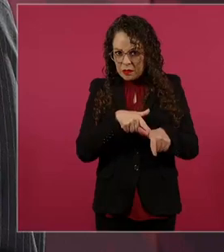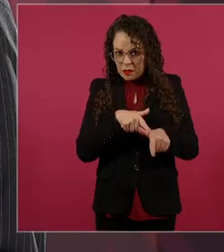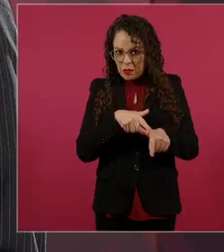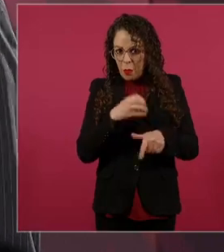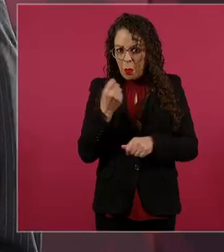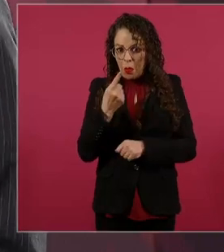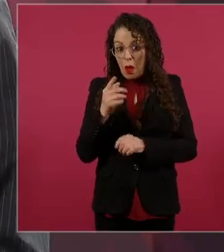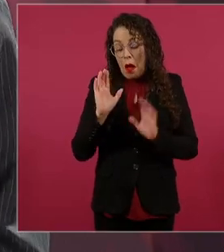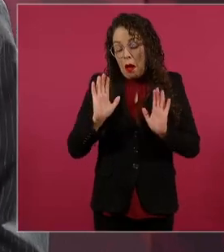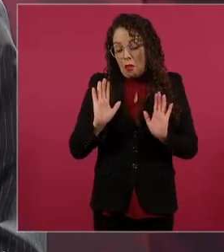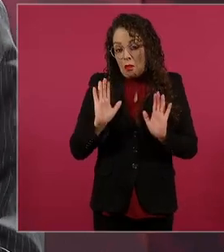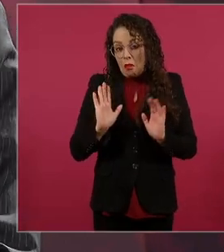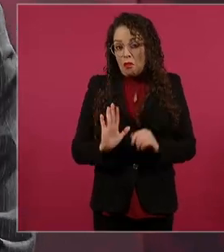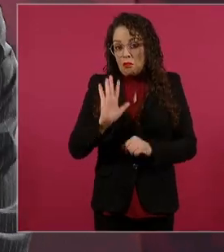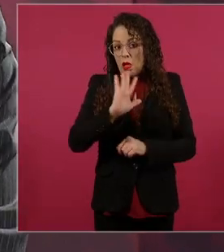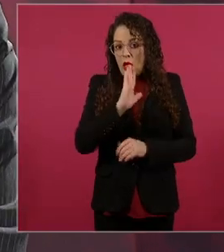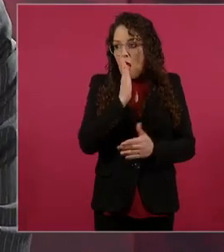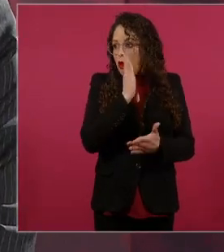cuando